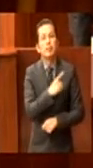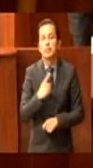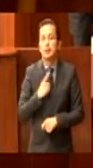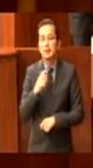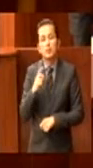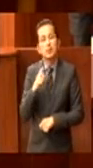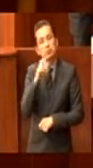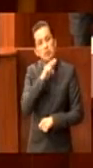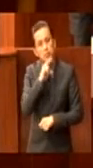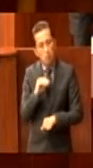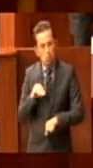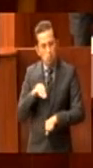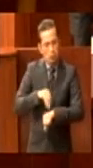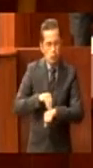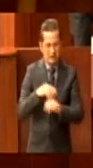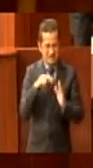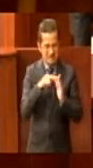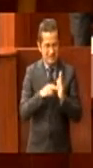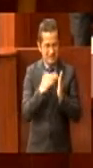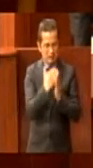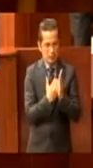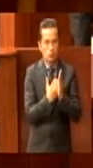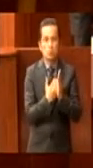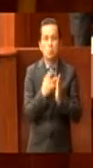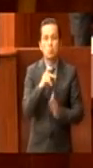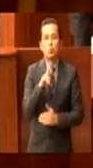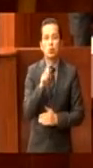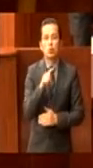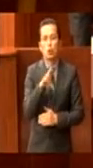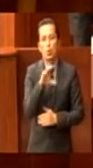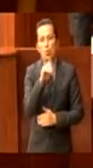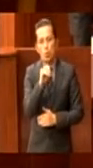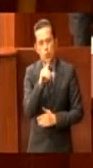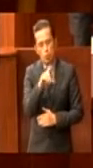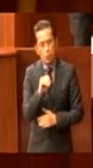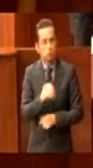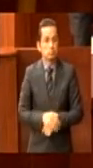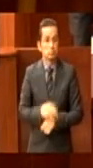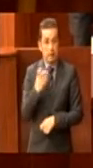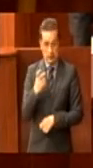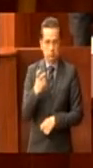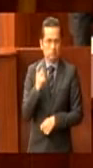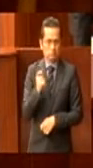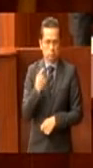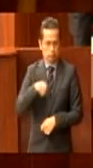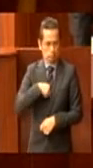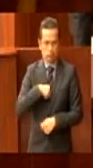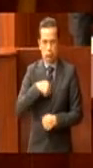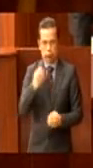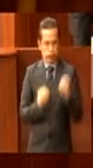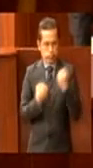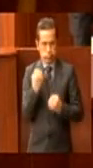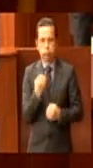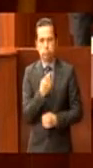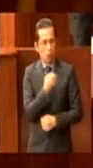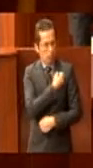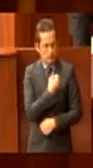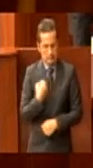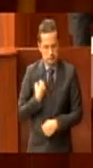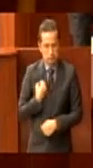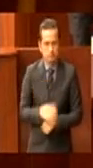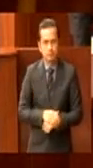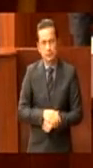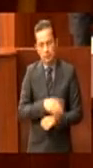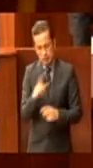lo cual se hace en este caso y es una obligación que tenemos como juzgadores en segundo término